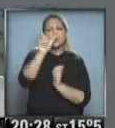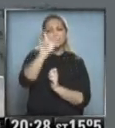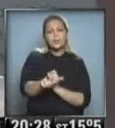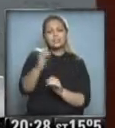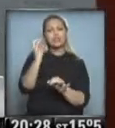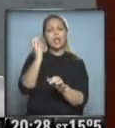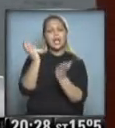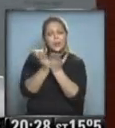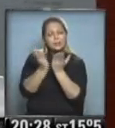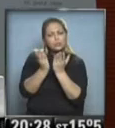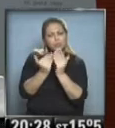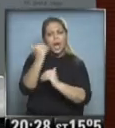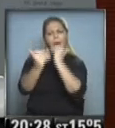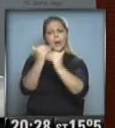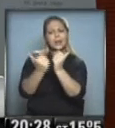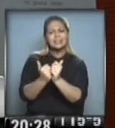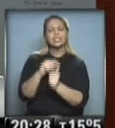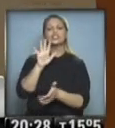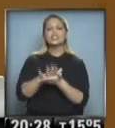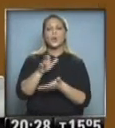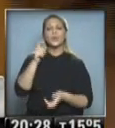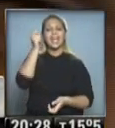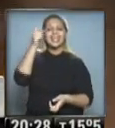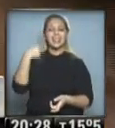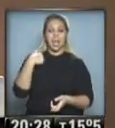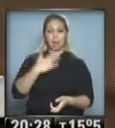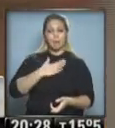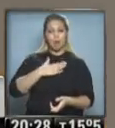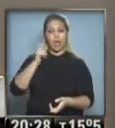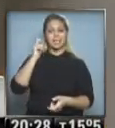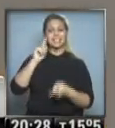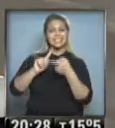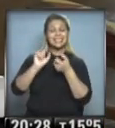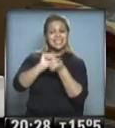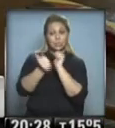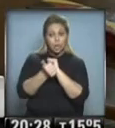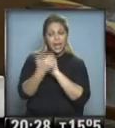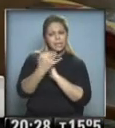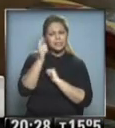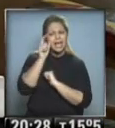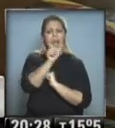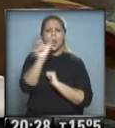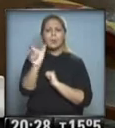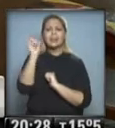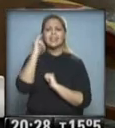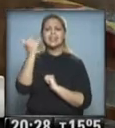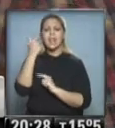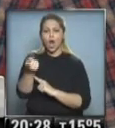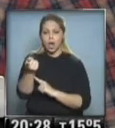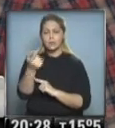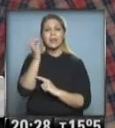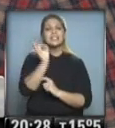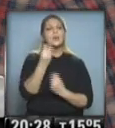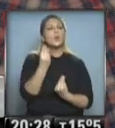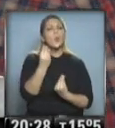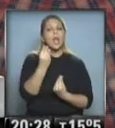pasos, avances sobre la teología moral sexual en distintos planos y sobre todo en el ámbito de la homosexualidad, ¿no? Para descubrir cuál es el